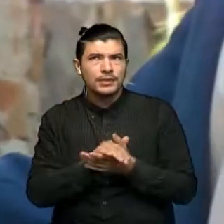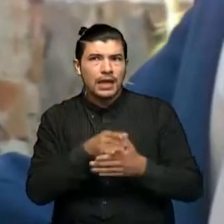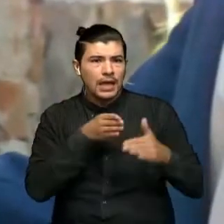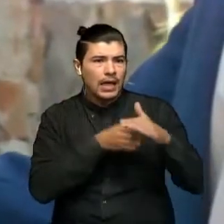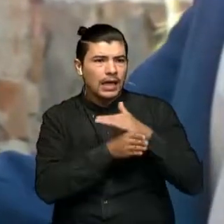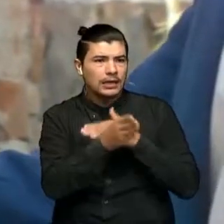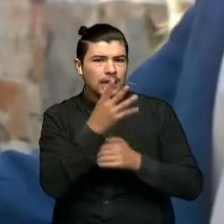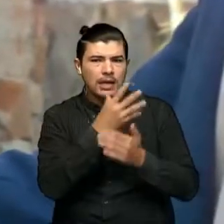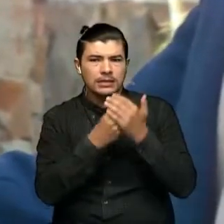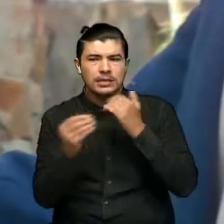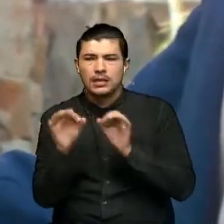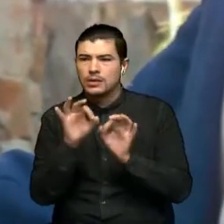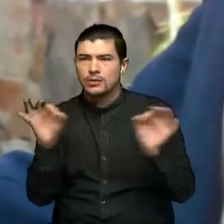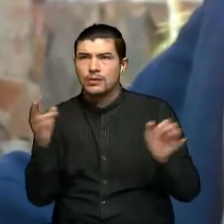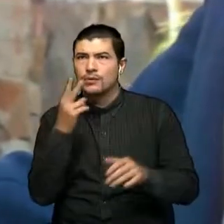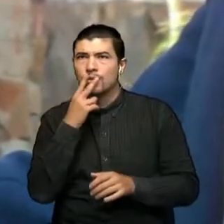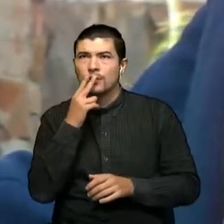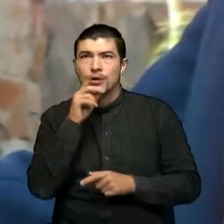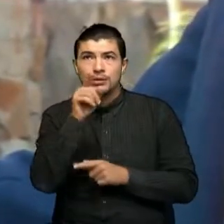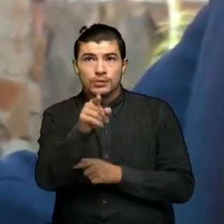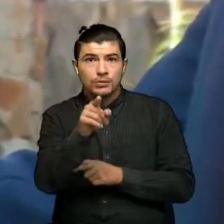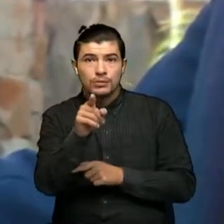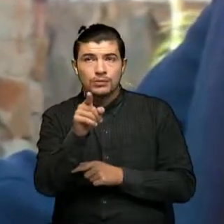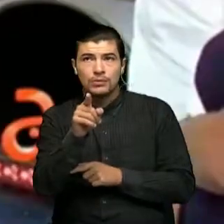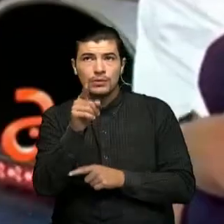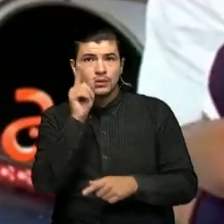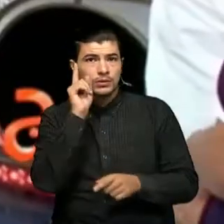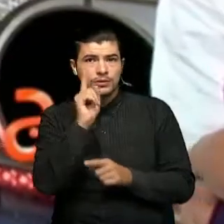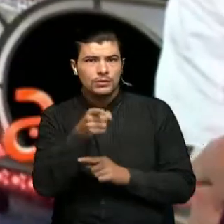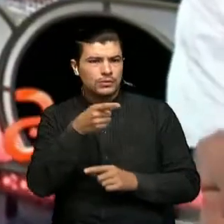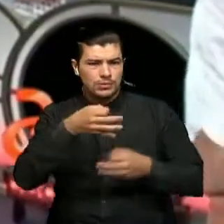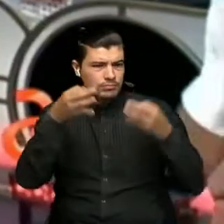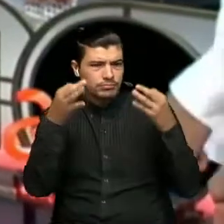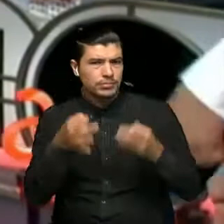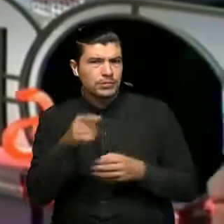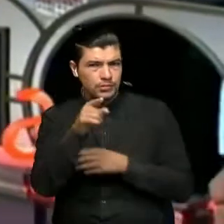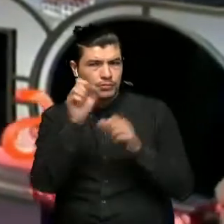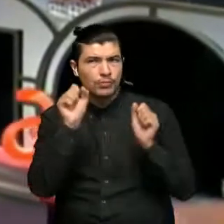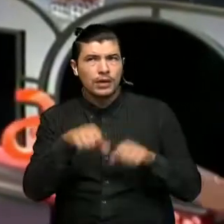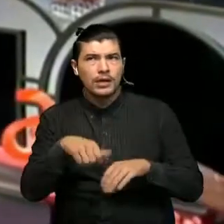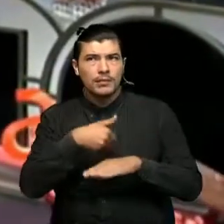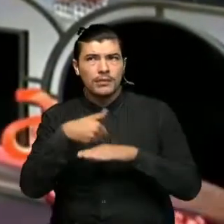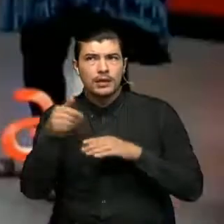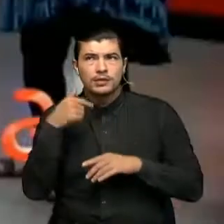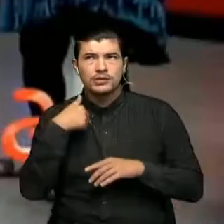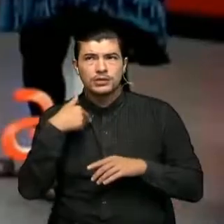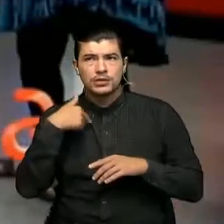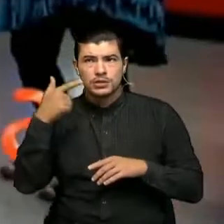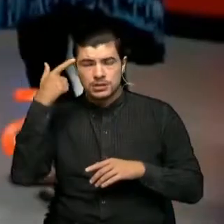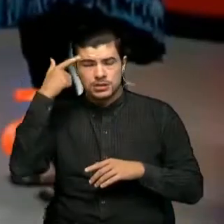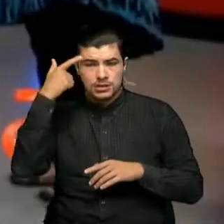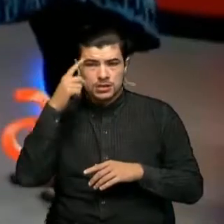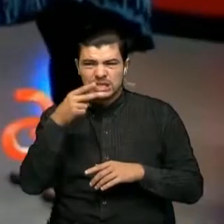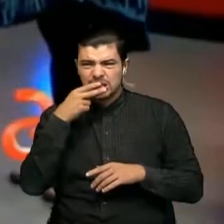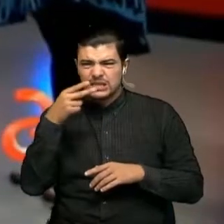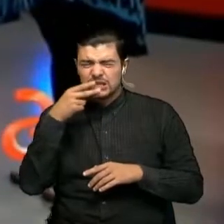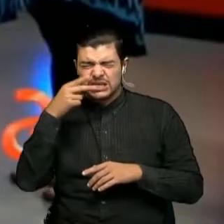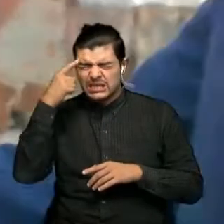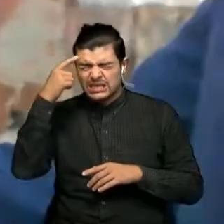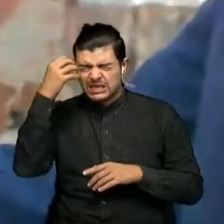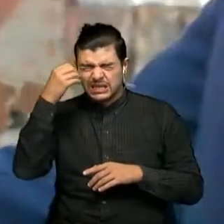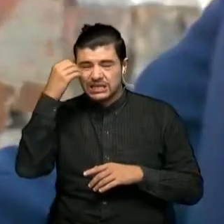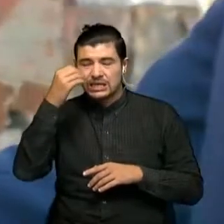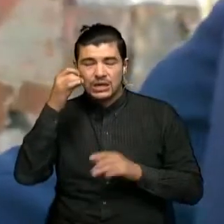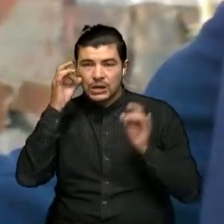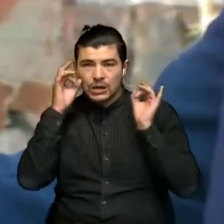sin fumar si no te convence pides el dinero y te puedes marchar así de sencillo entro en tu cabeza te grabo de que el tabaco está asqueroso y una